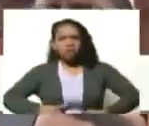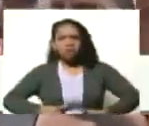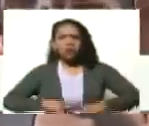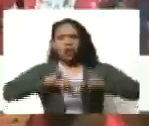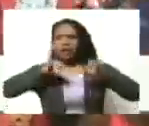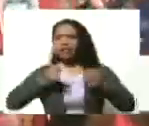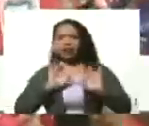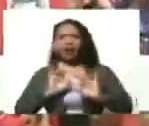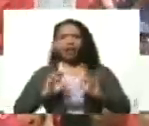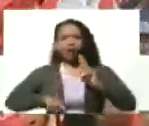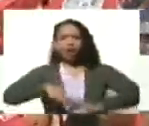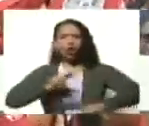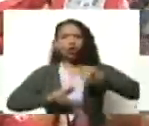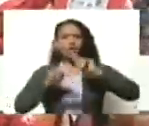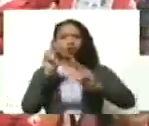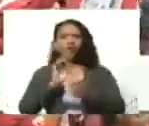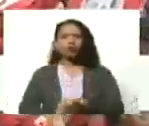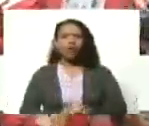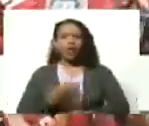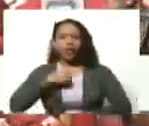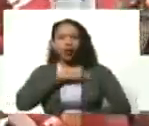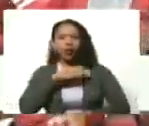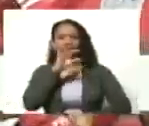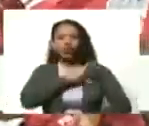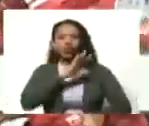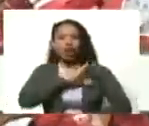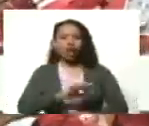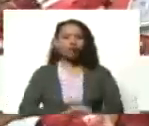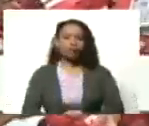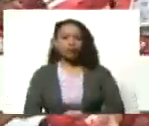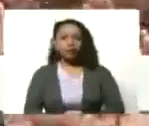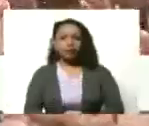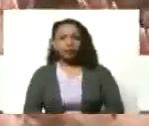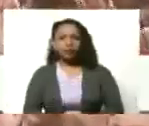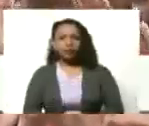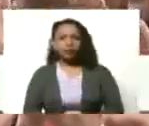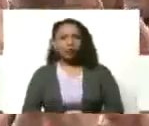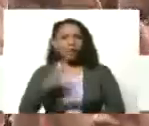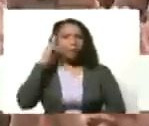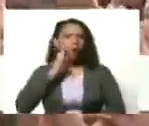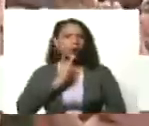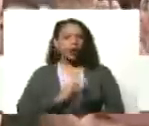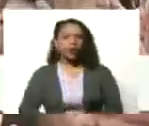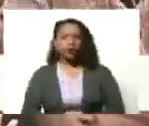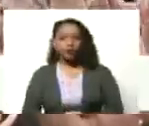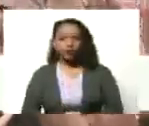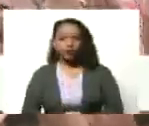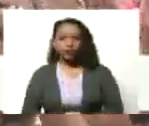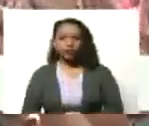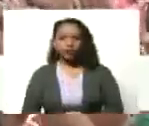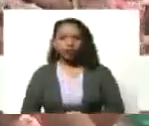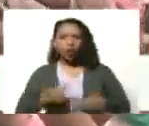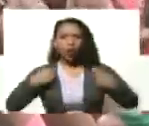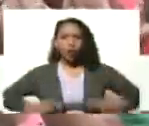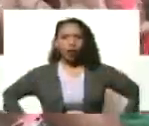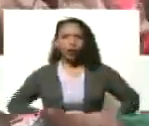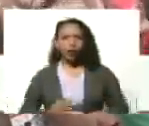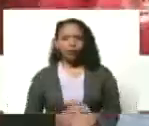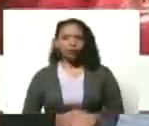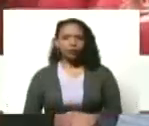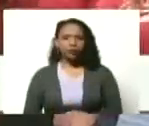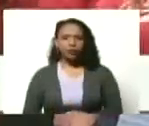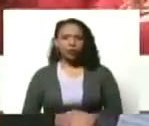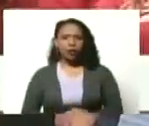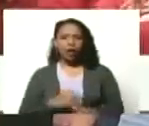la construcción de nuestro socialismo bolivariano, humanista